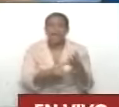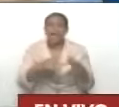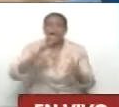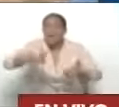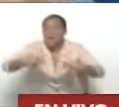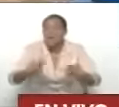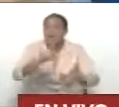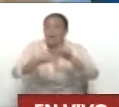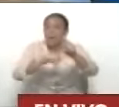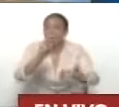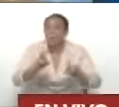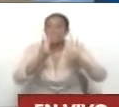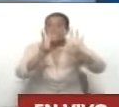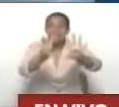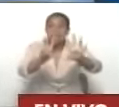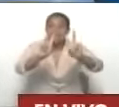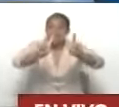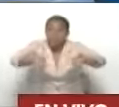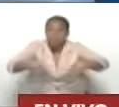referéndum, 7 referéndum,